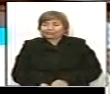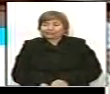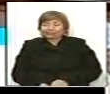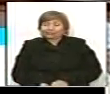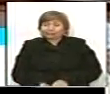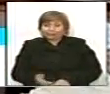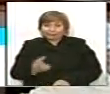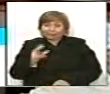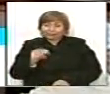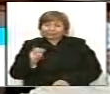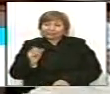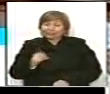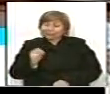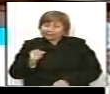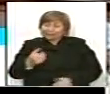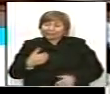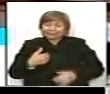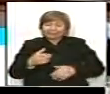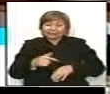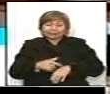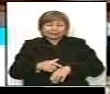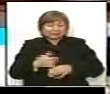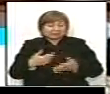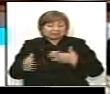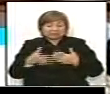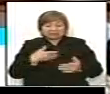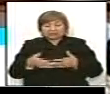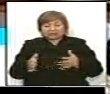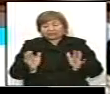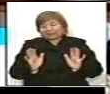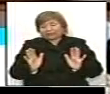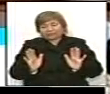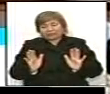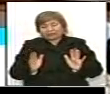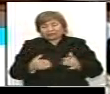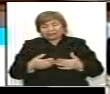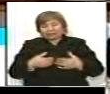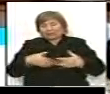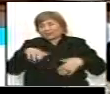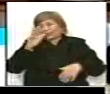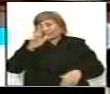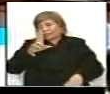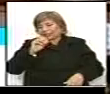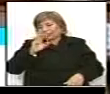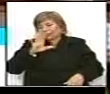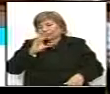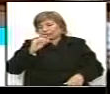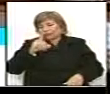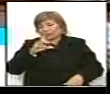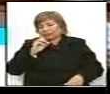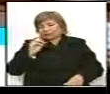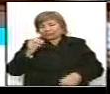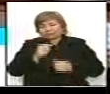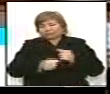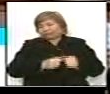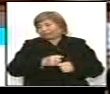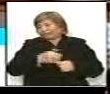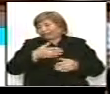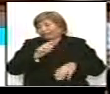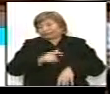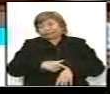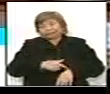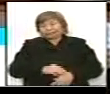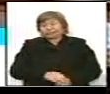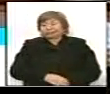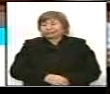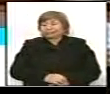¿No? Si el tiempo no importaría. No importa si me toma 30, 40, 50, 100 años, no importa. Si el tiempo no